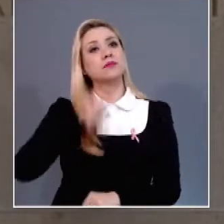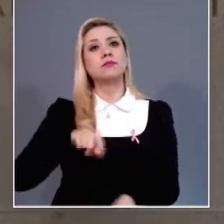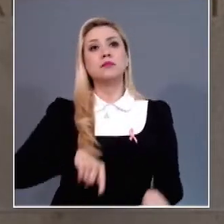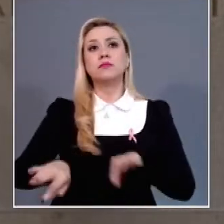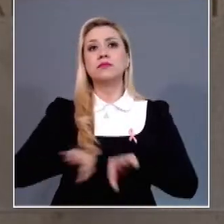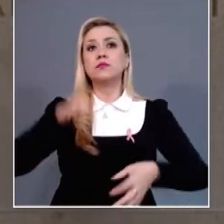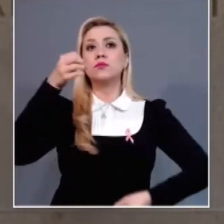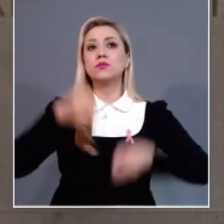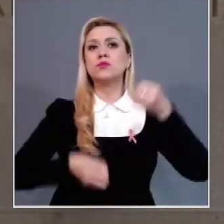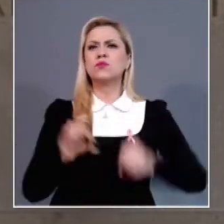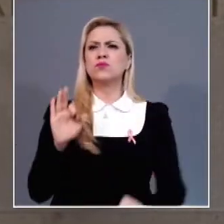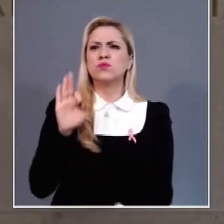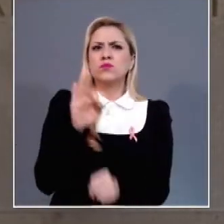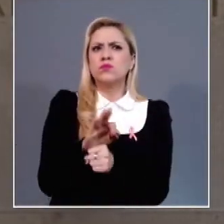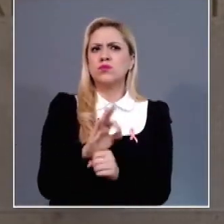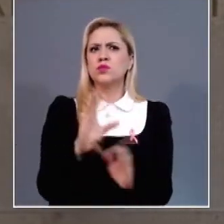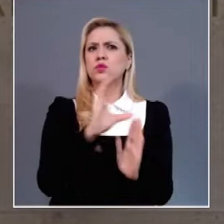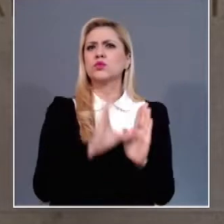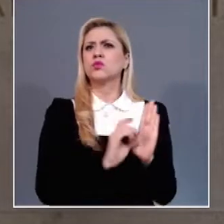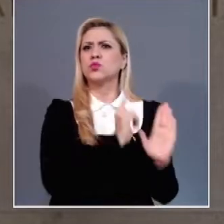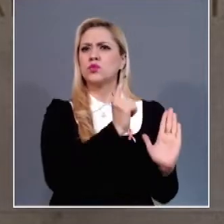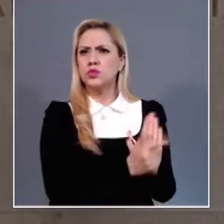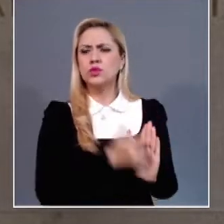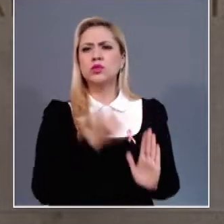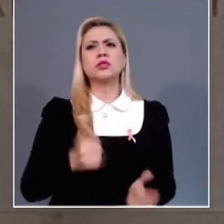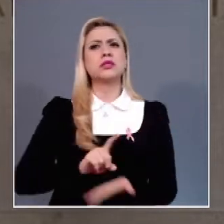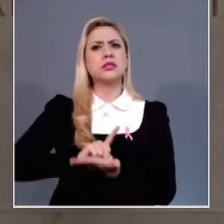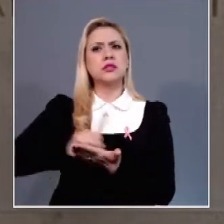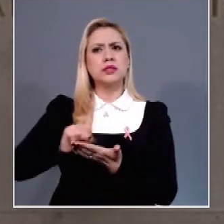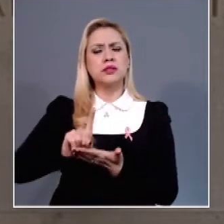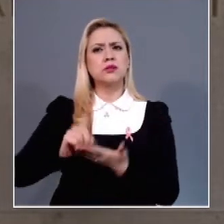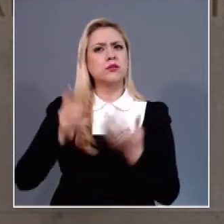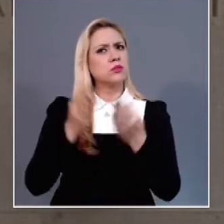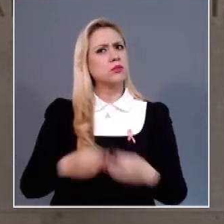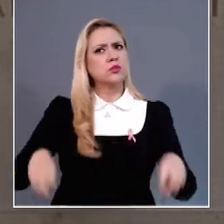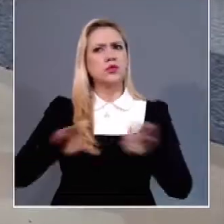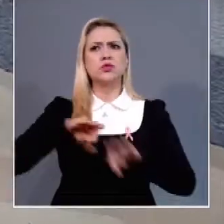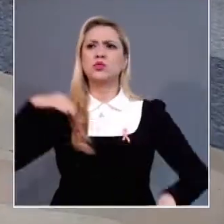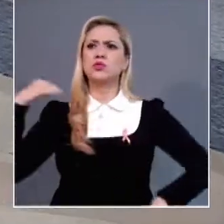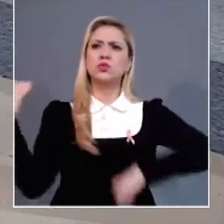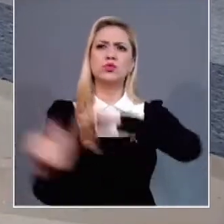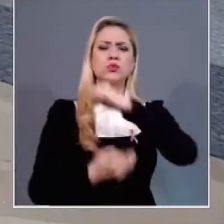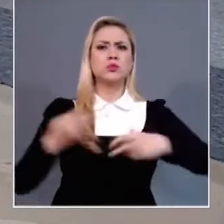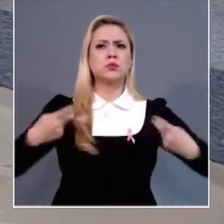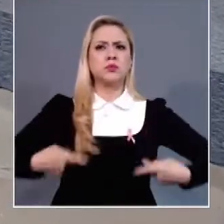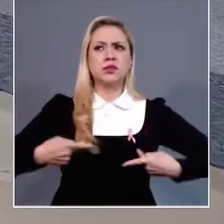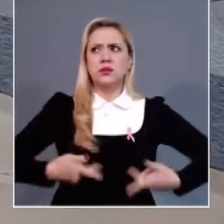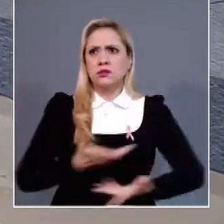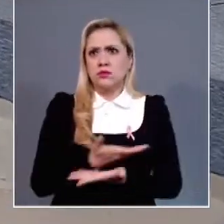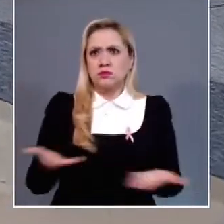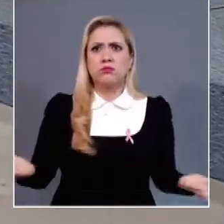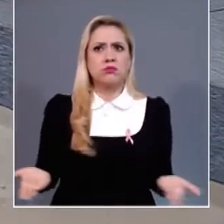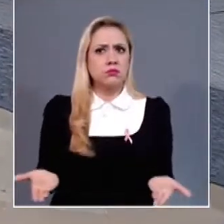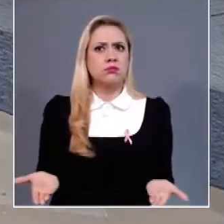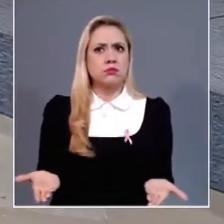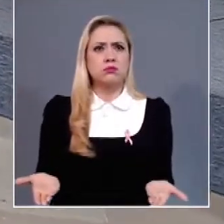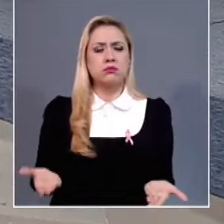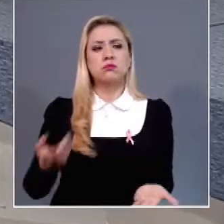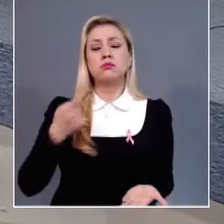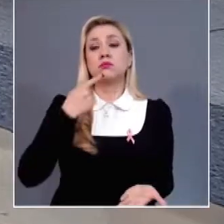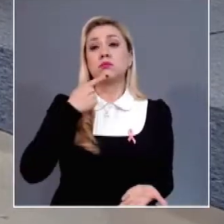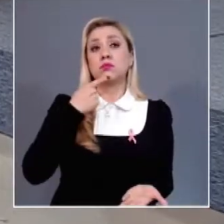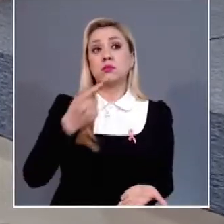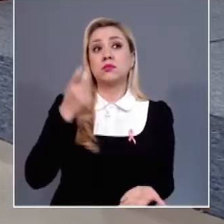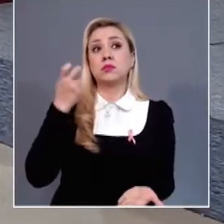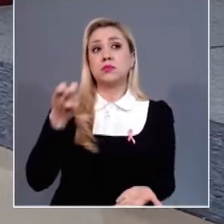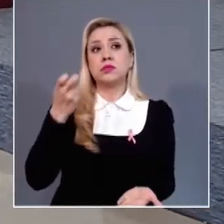de la Constitución y con ello de los derechos fundamentales de todas las personas. Esto dijo ante versiones malintencionadas